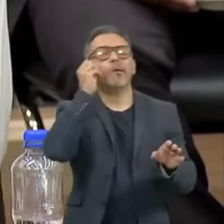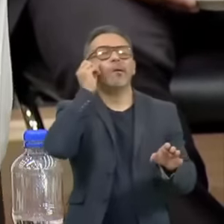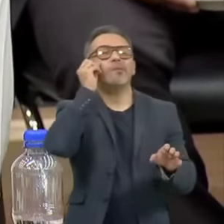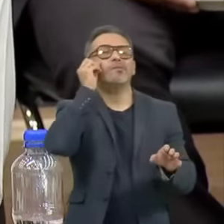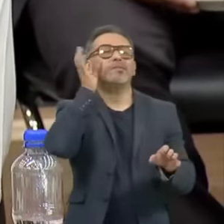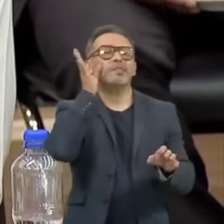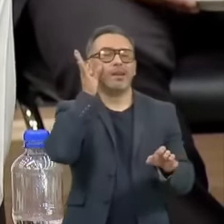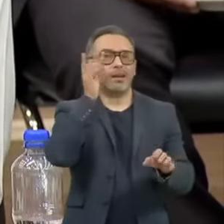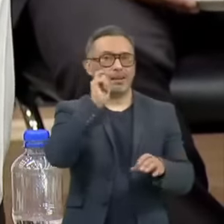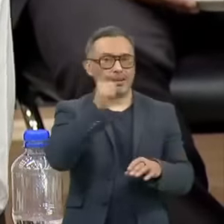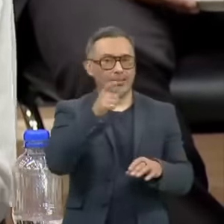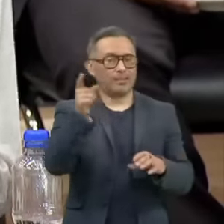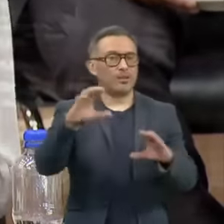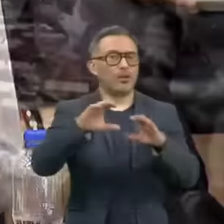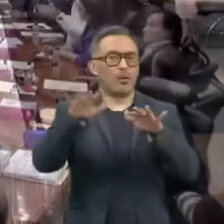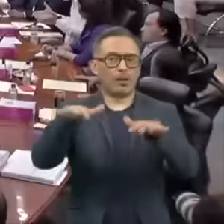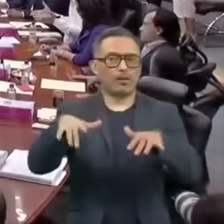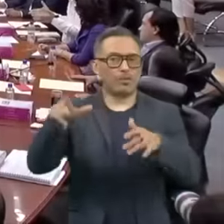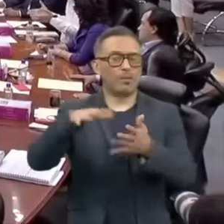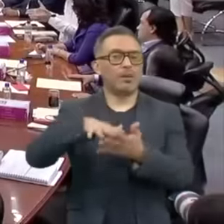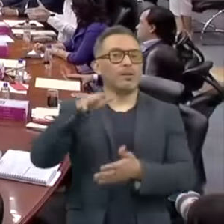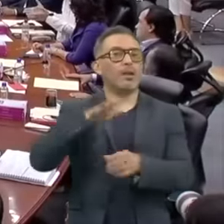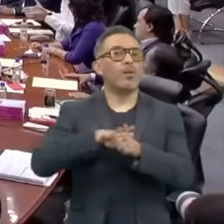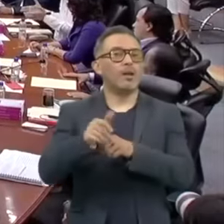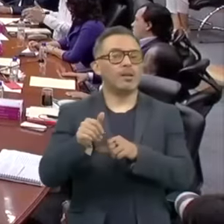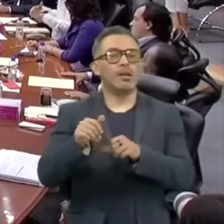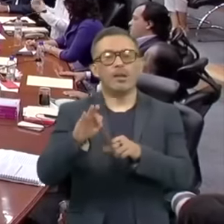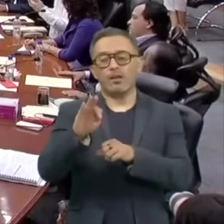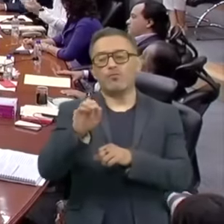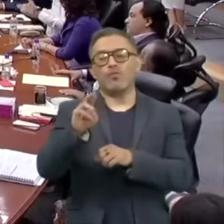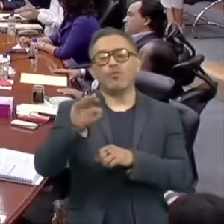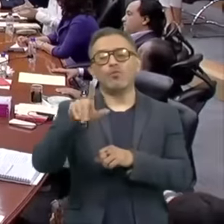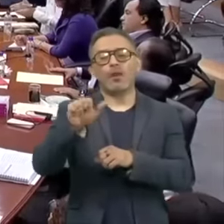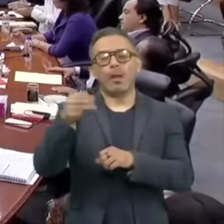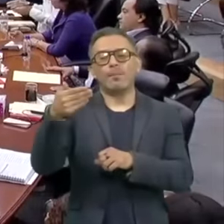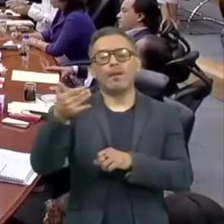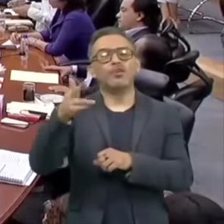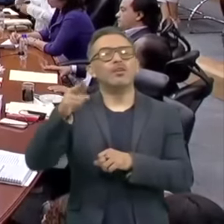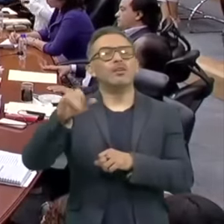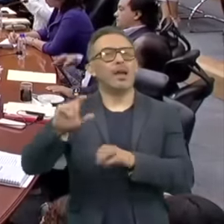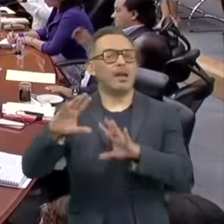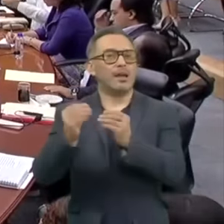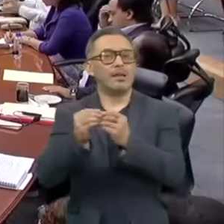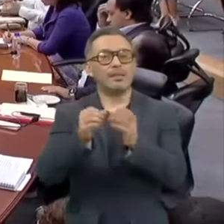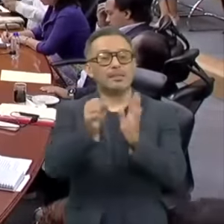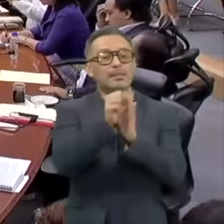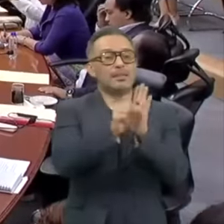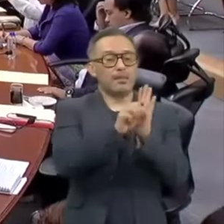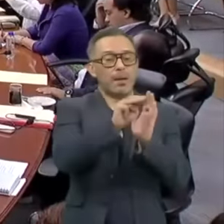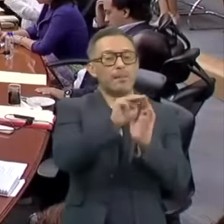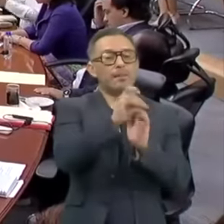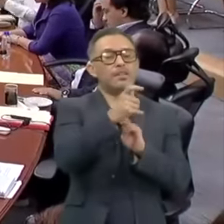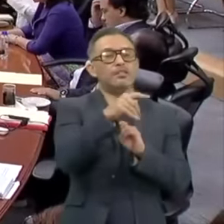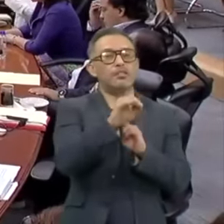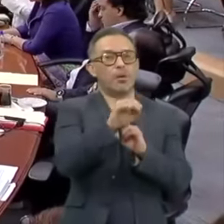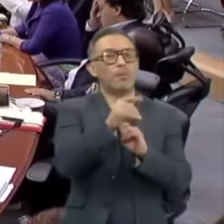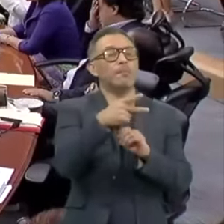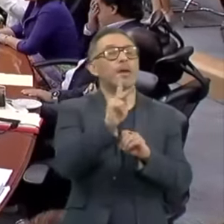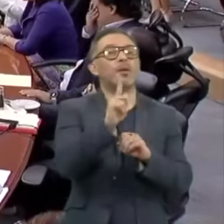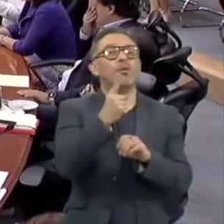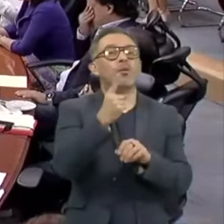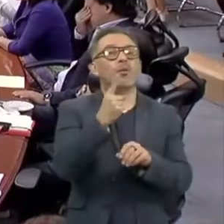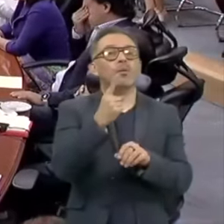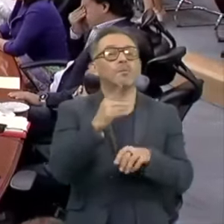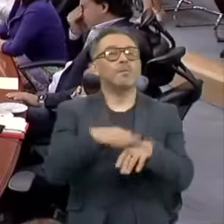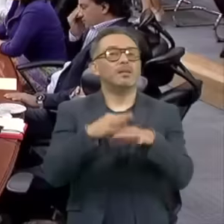composición mayoritaria del Congreso es de las fórmulas de mayoría, porque es un sistema mixto, pero con un peso mayúsculo